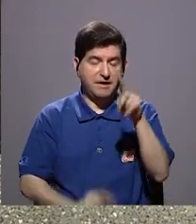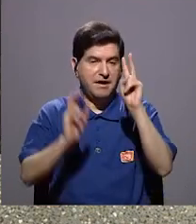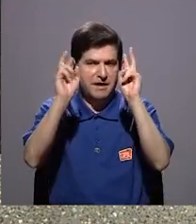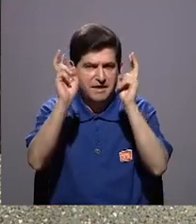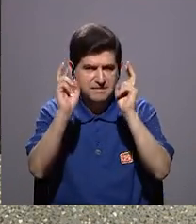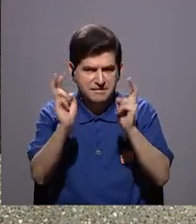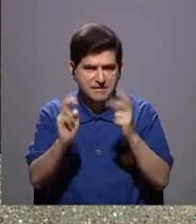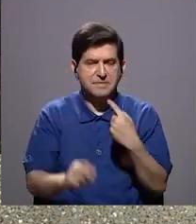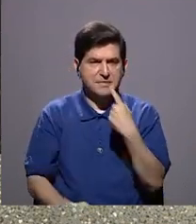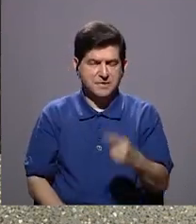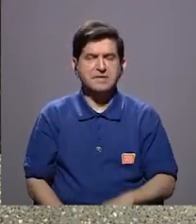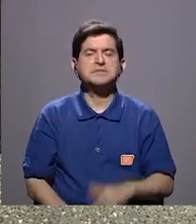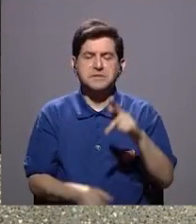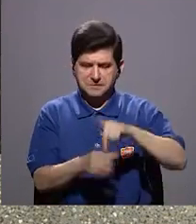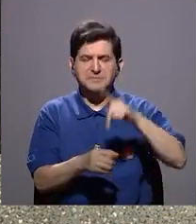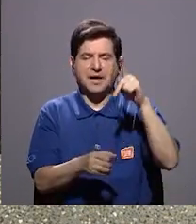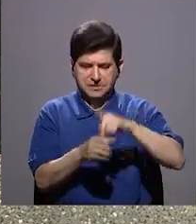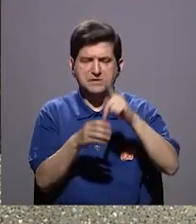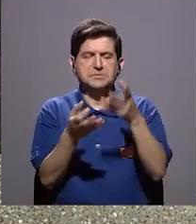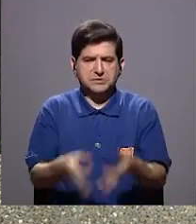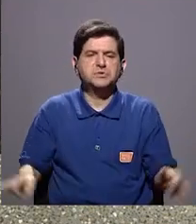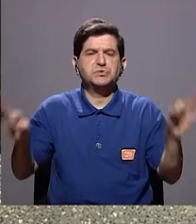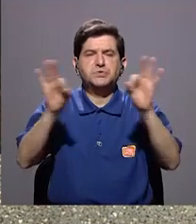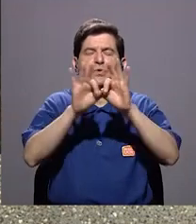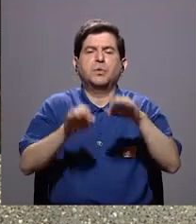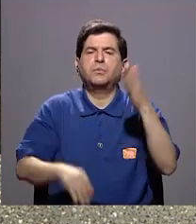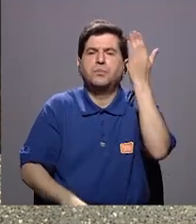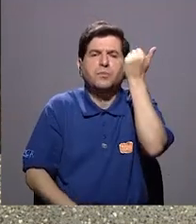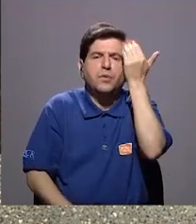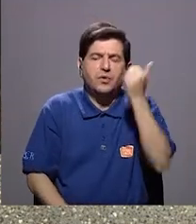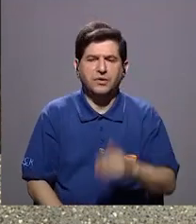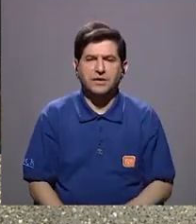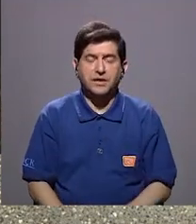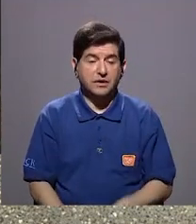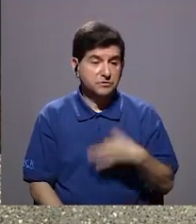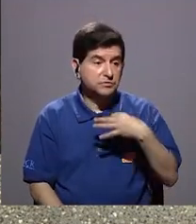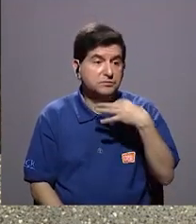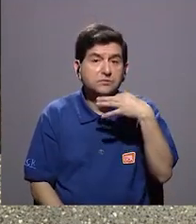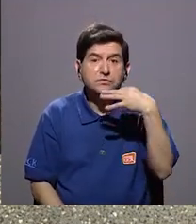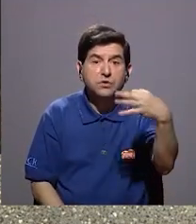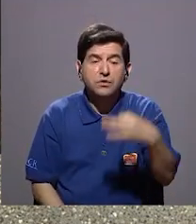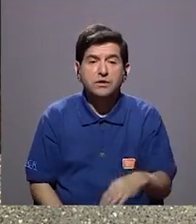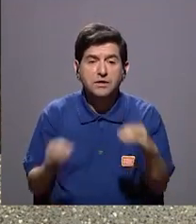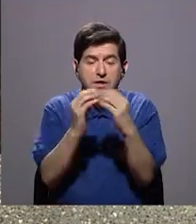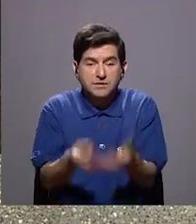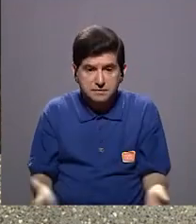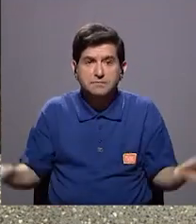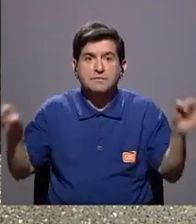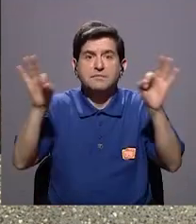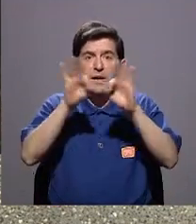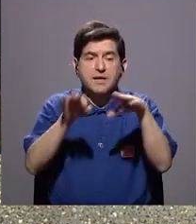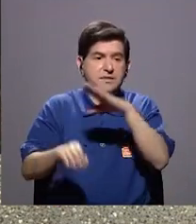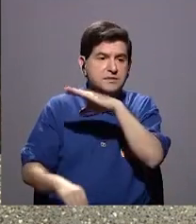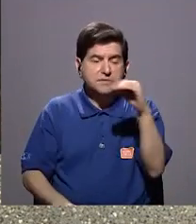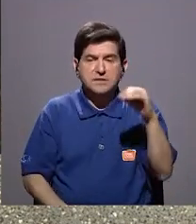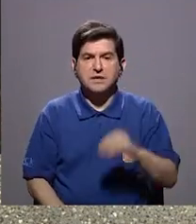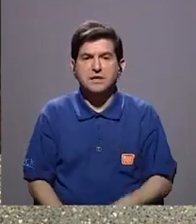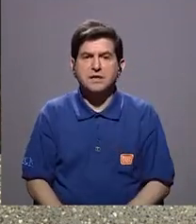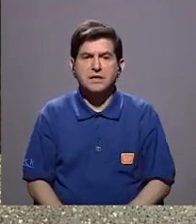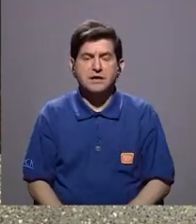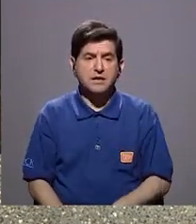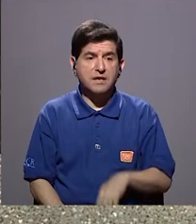estas temáticas decimos UCR presente, porque esto cada día cobra mayor relevancia y cobra